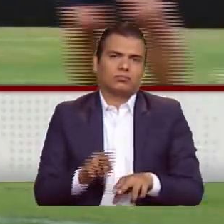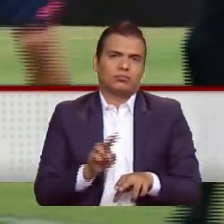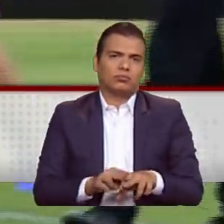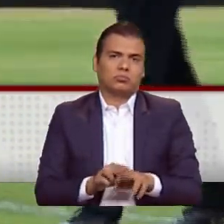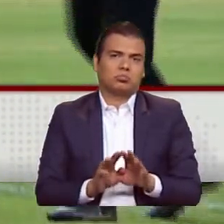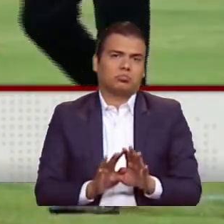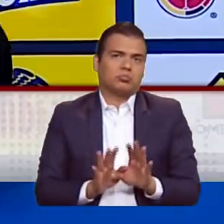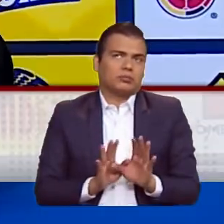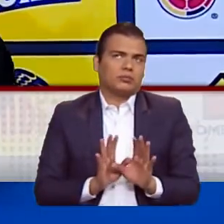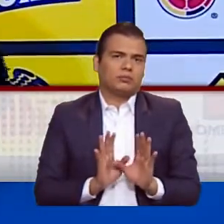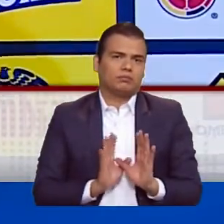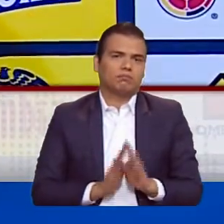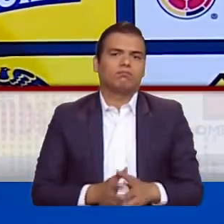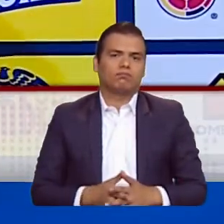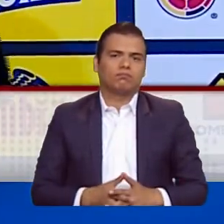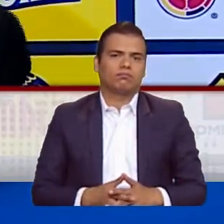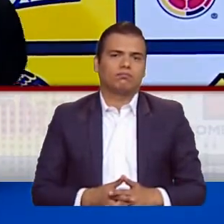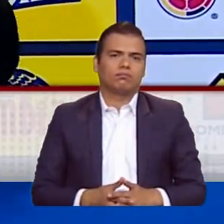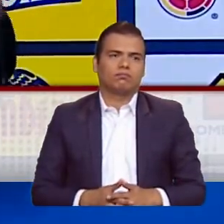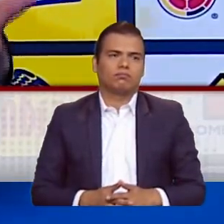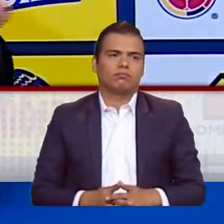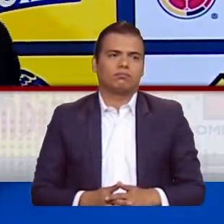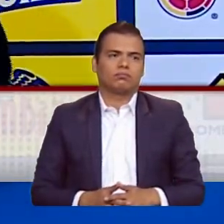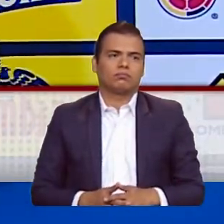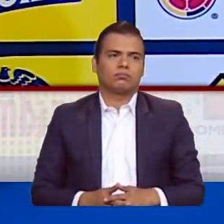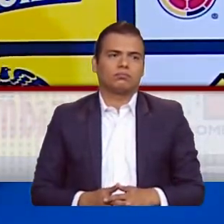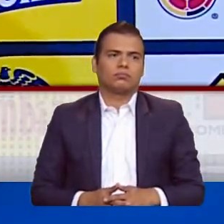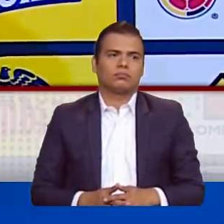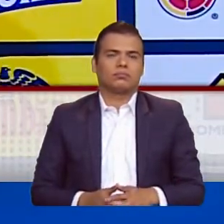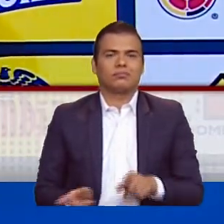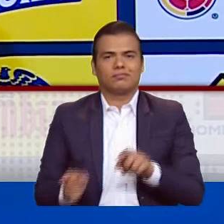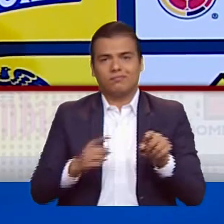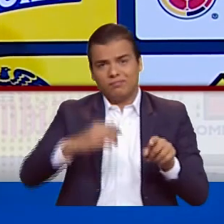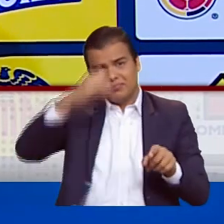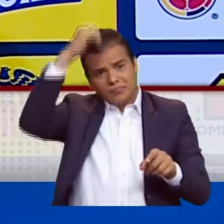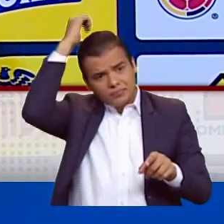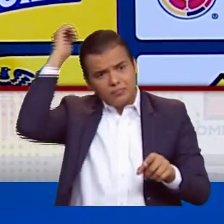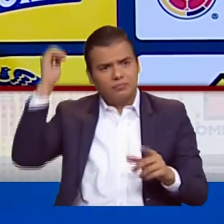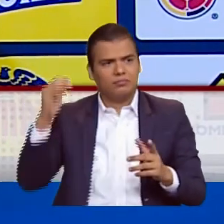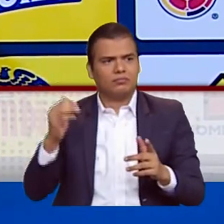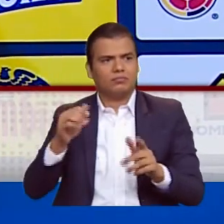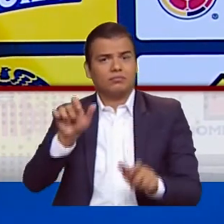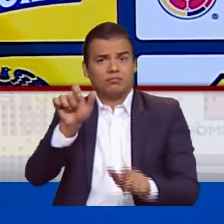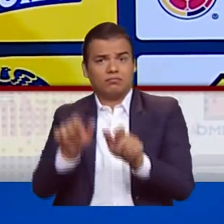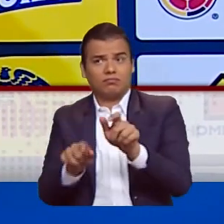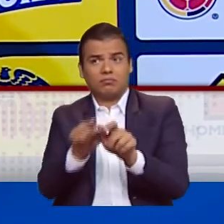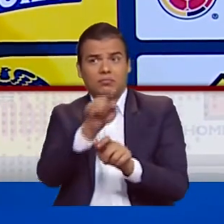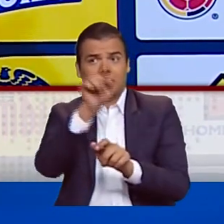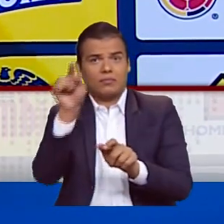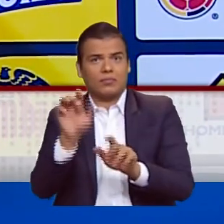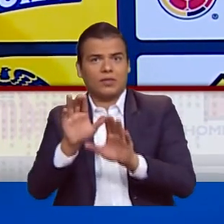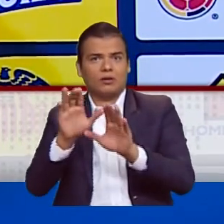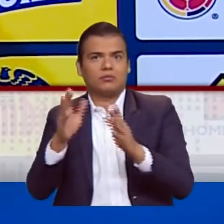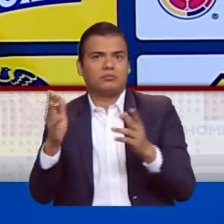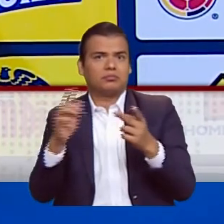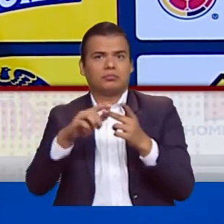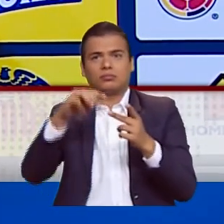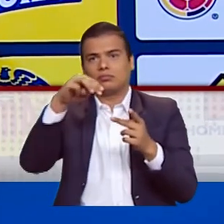Y también la situación de Falcao, de James y todos los jugadores que hablé,